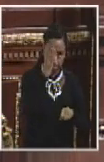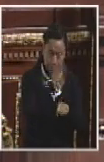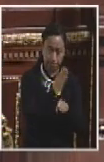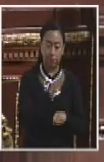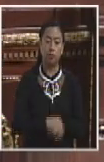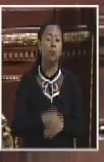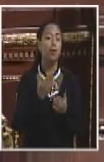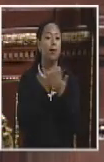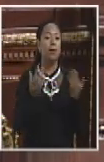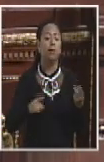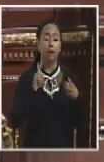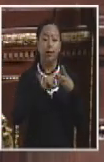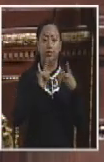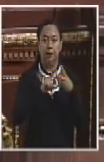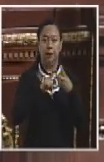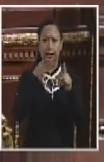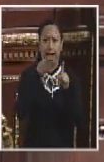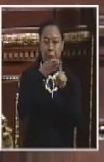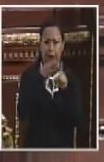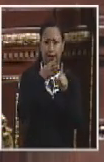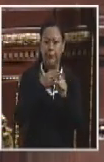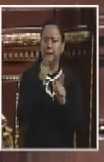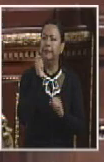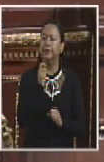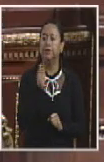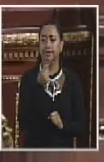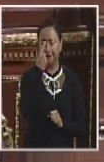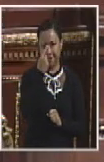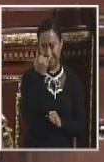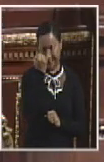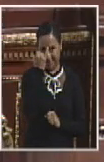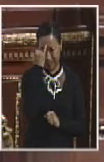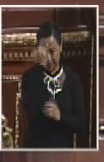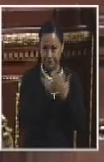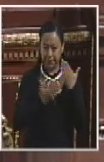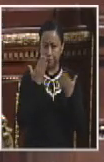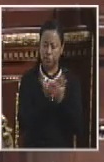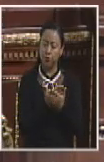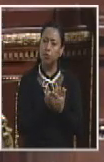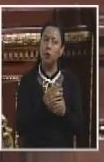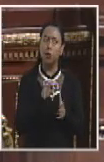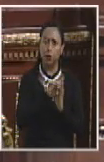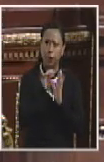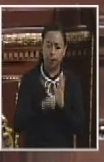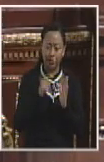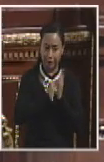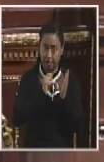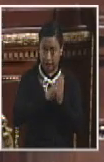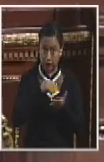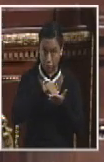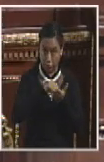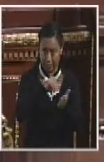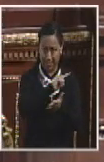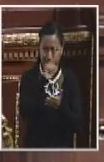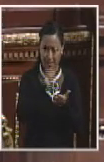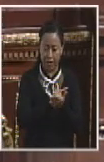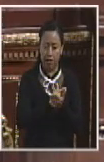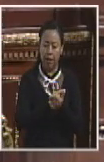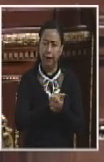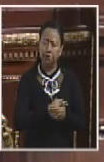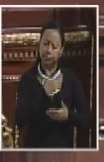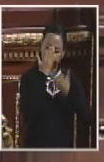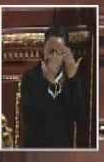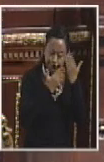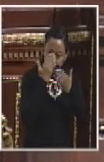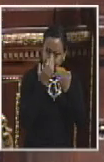segundo aspecto toque a bordo, a esta iniciativa, luego de un análisis al texto vigente de la ley, se encontró que en